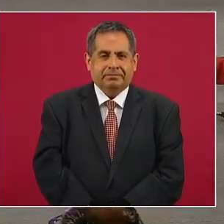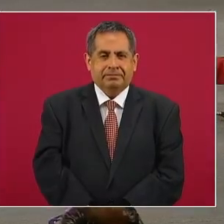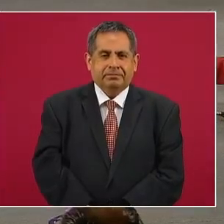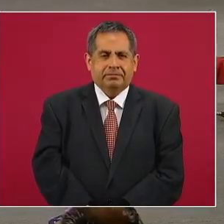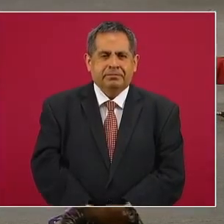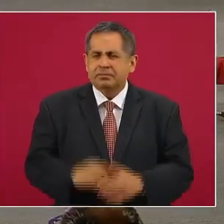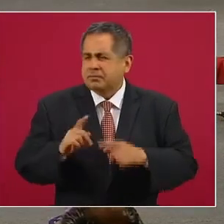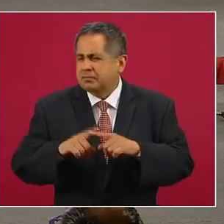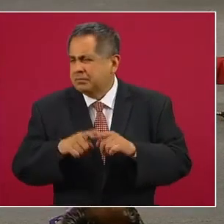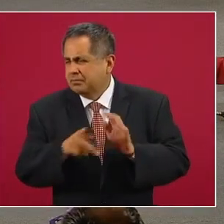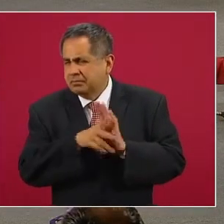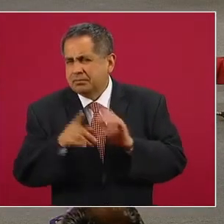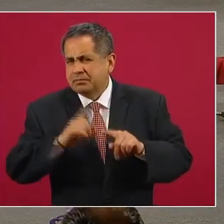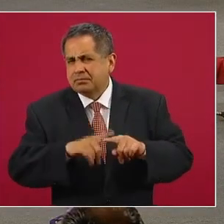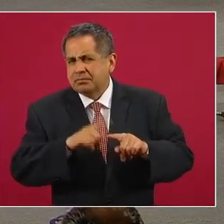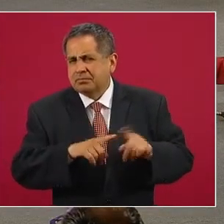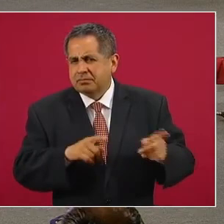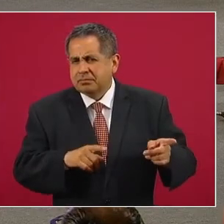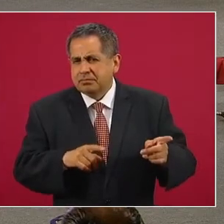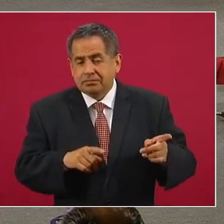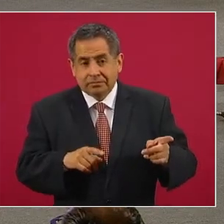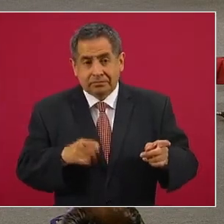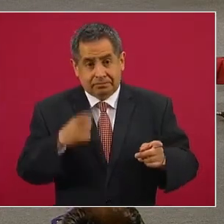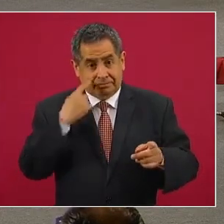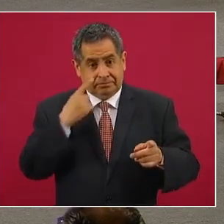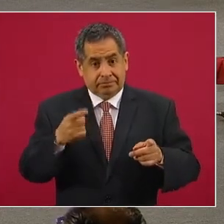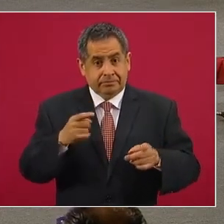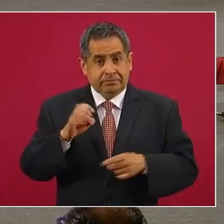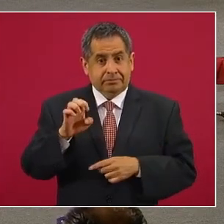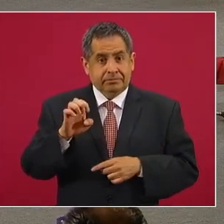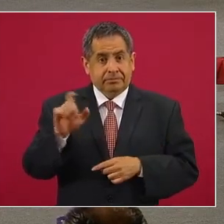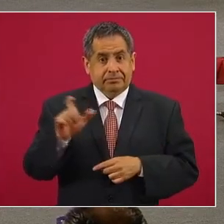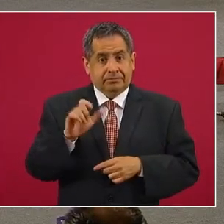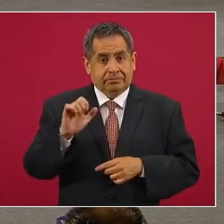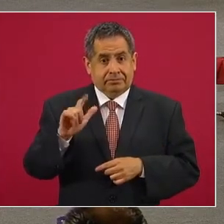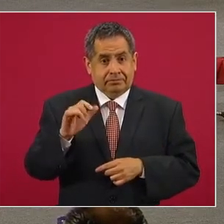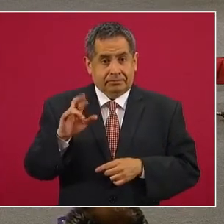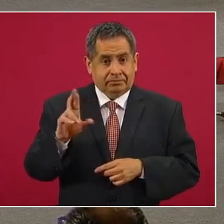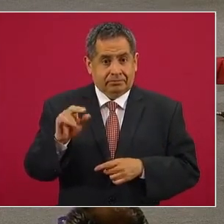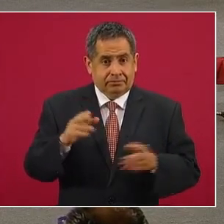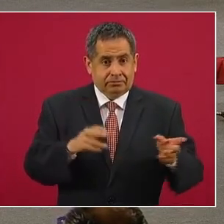¿Este de quién es? Excelsior. Ahí está.